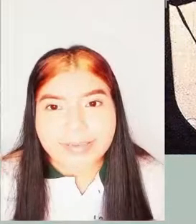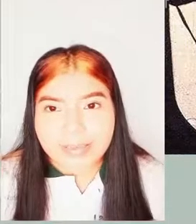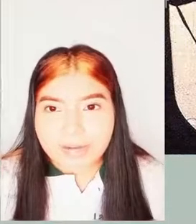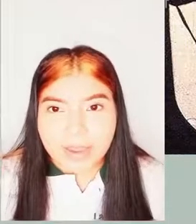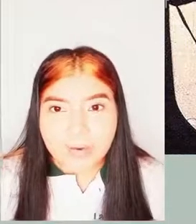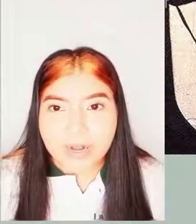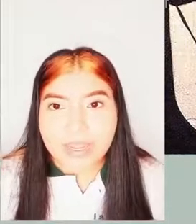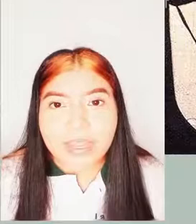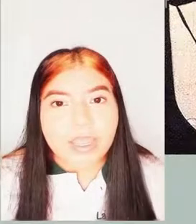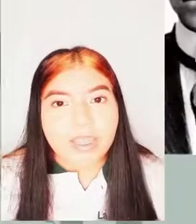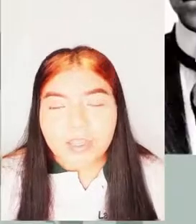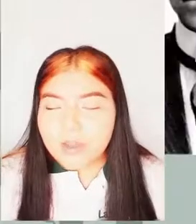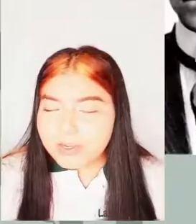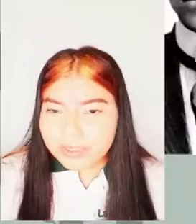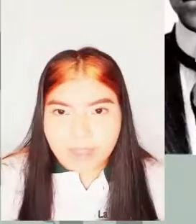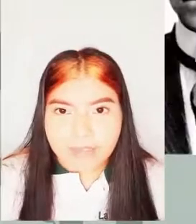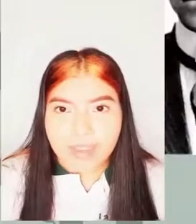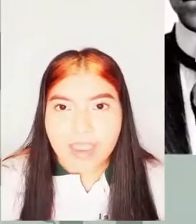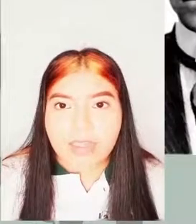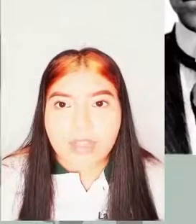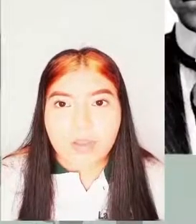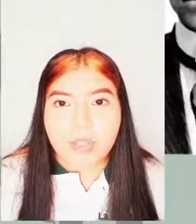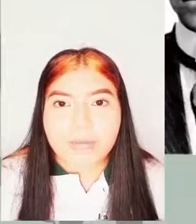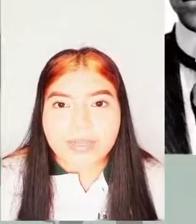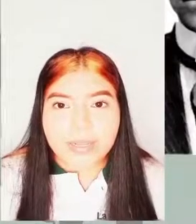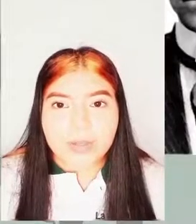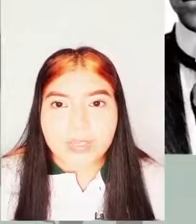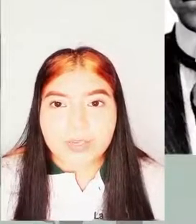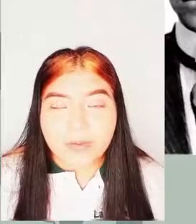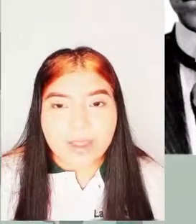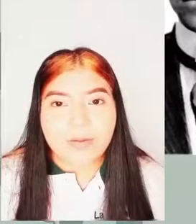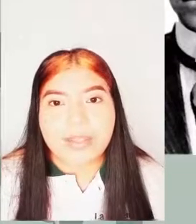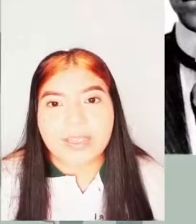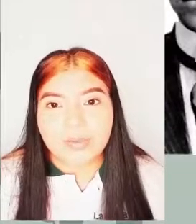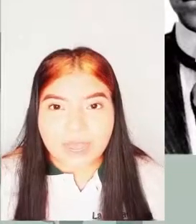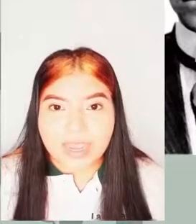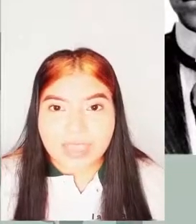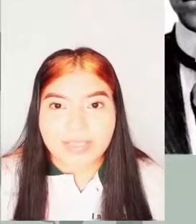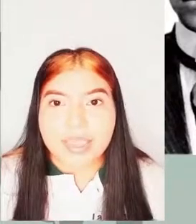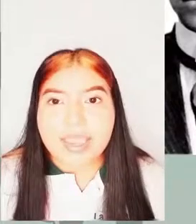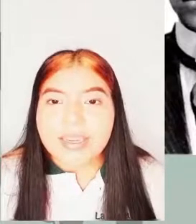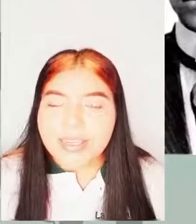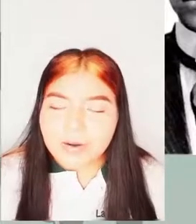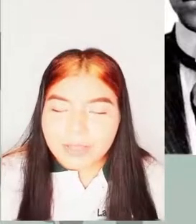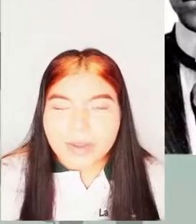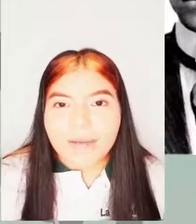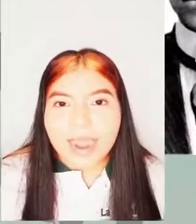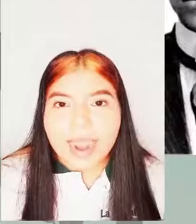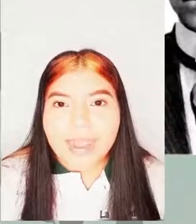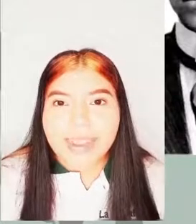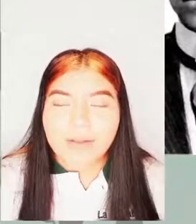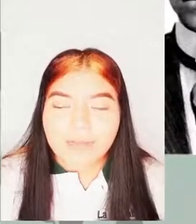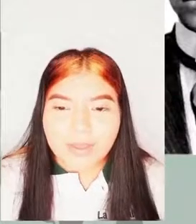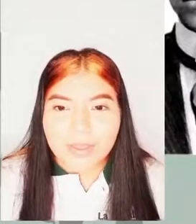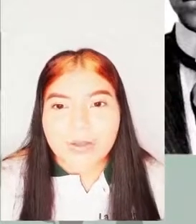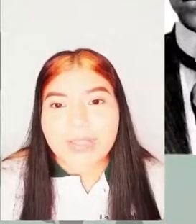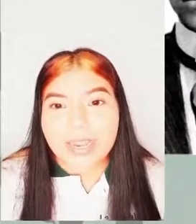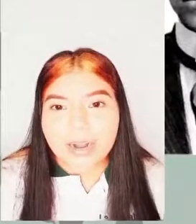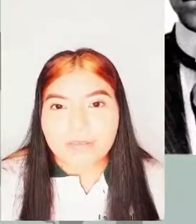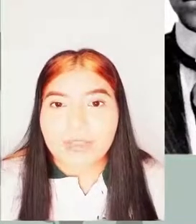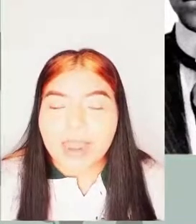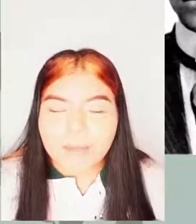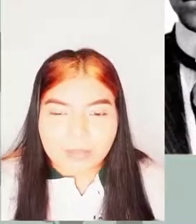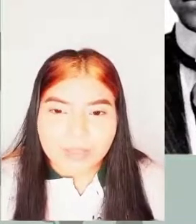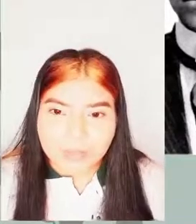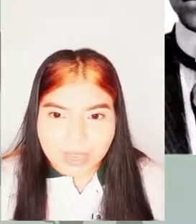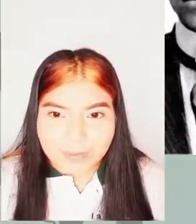de clase trabajadora. No obstante, atendió una prestigiosa escuela durante su niñez. Llegó a trabajar en el periódico El